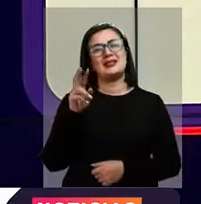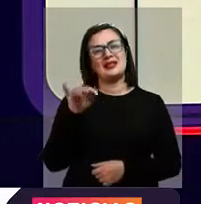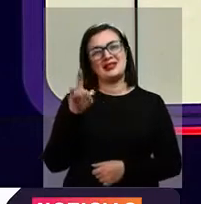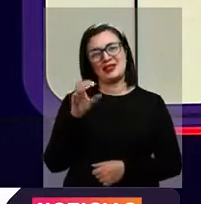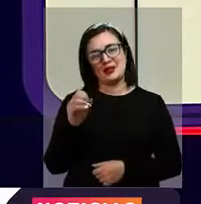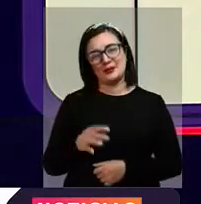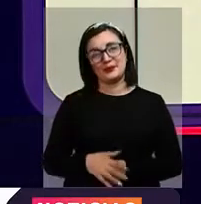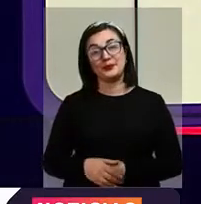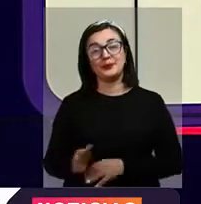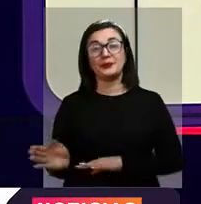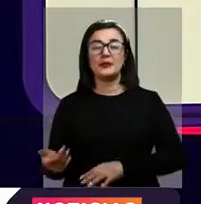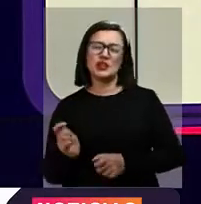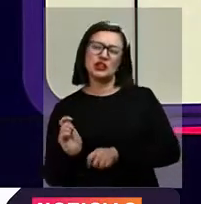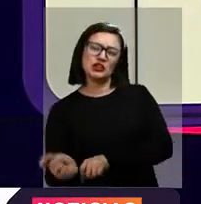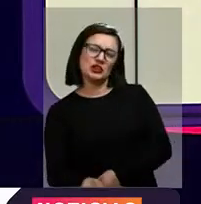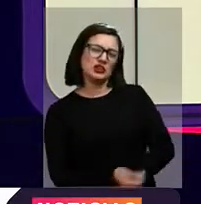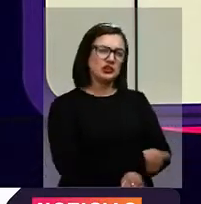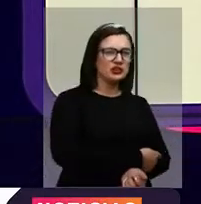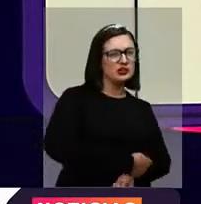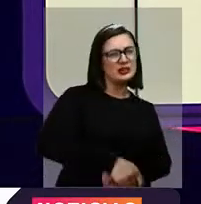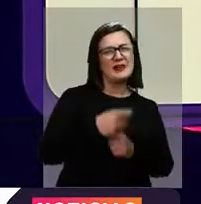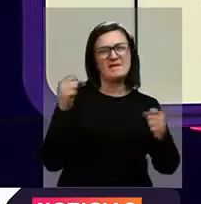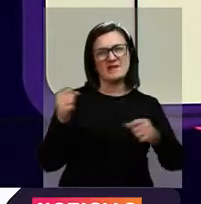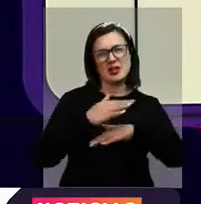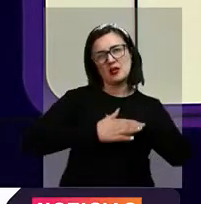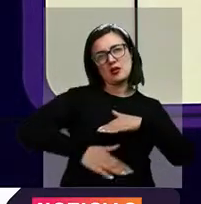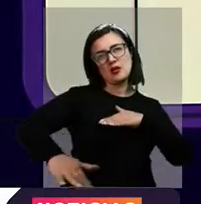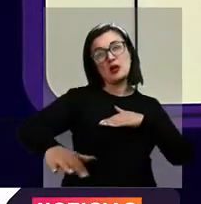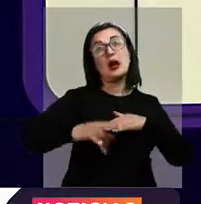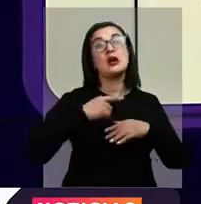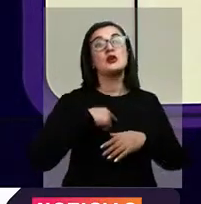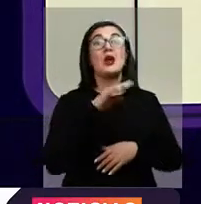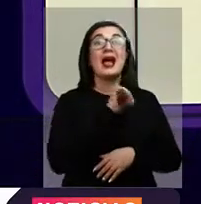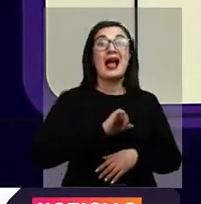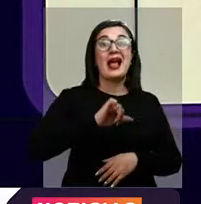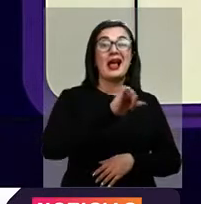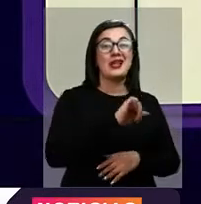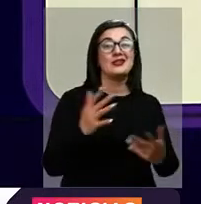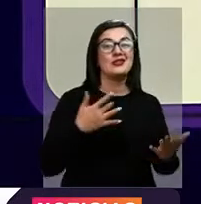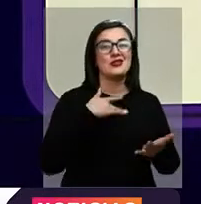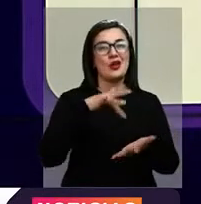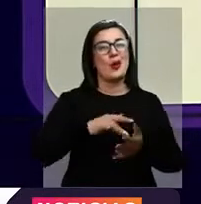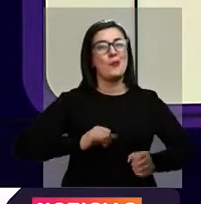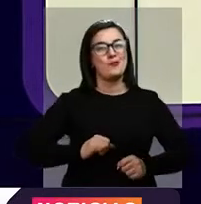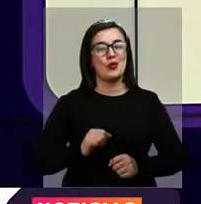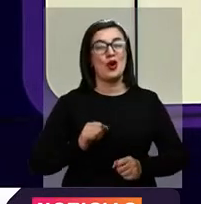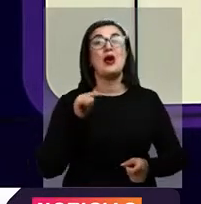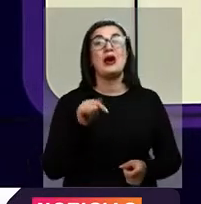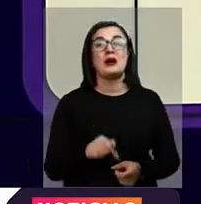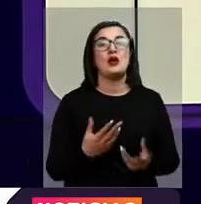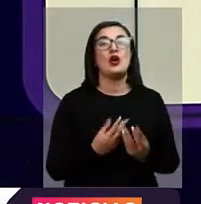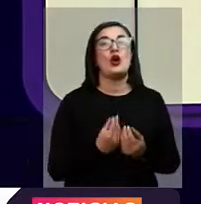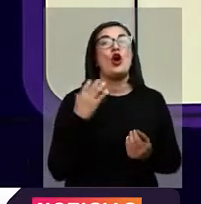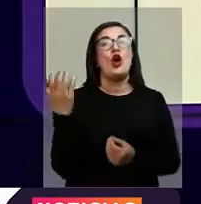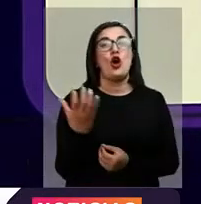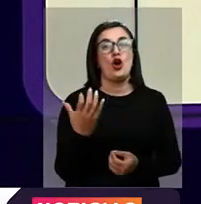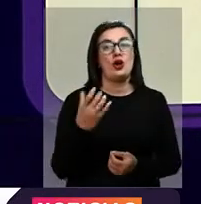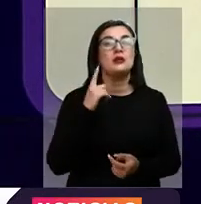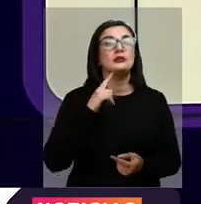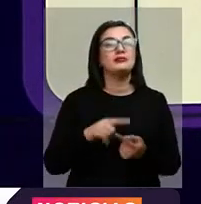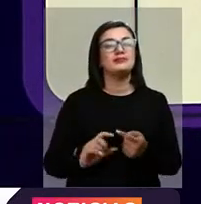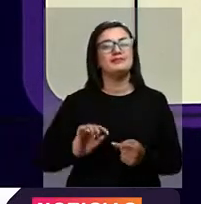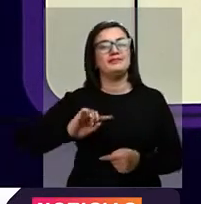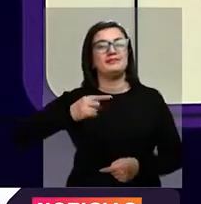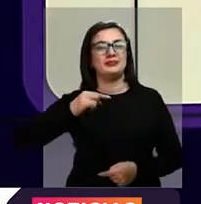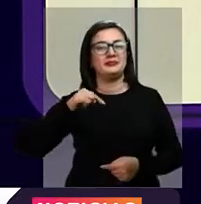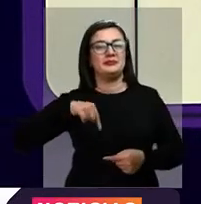El hockey en línea femenino se lució en el campeonato panamericano que se disputó en Bogotá. La selección Colombia Senior terminó en el primer lugar